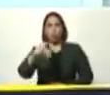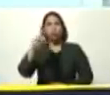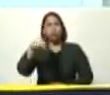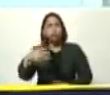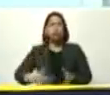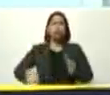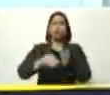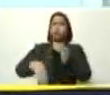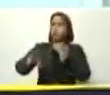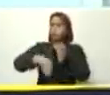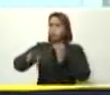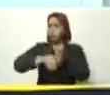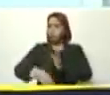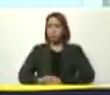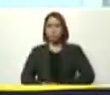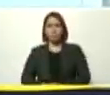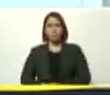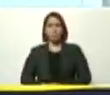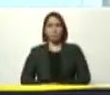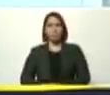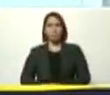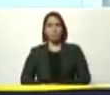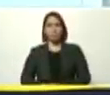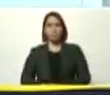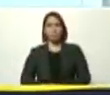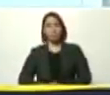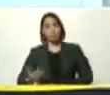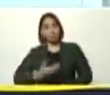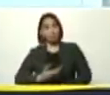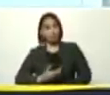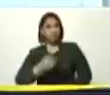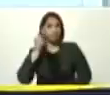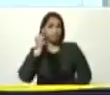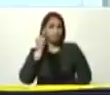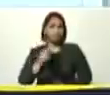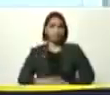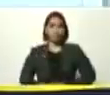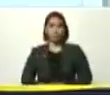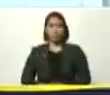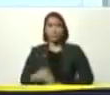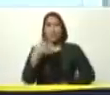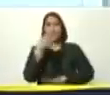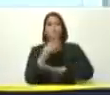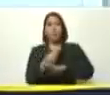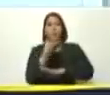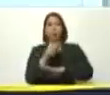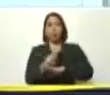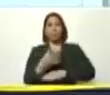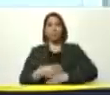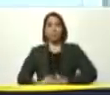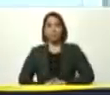volvió, volvió. La alcaldesa de Maturín,